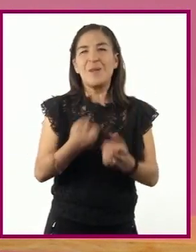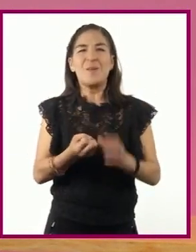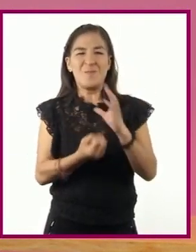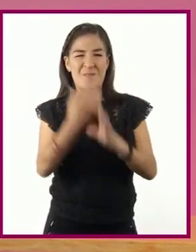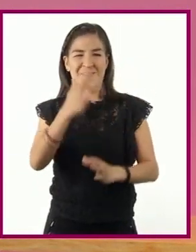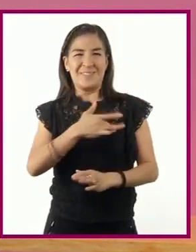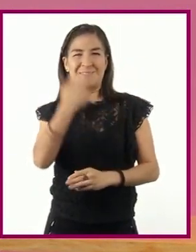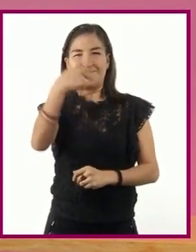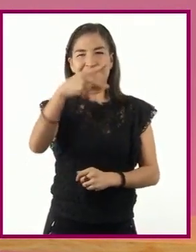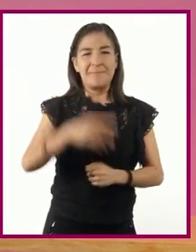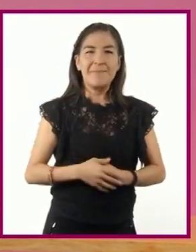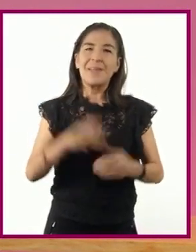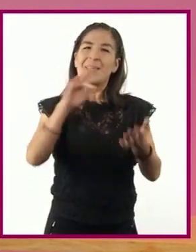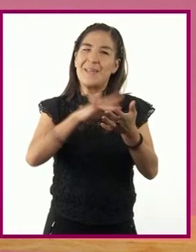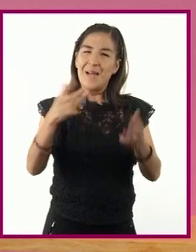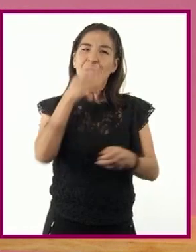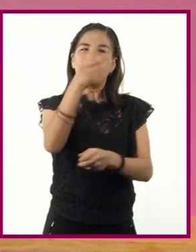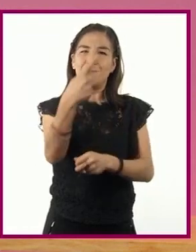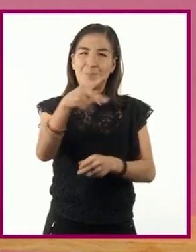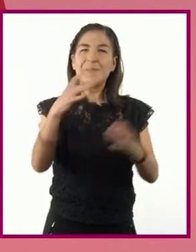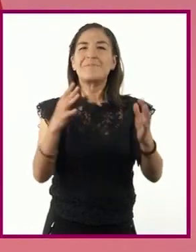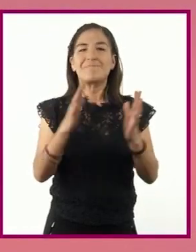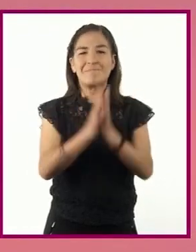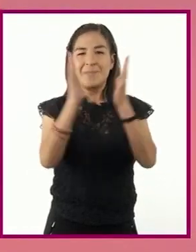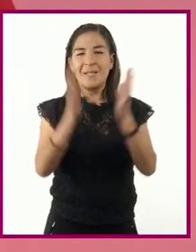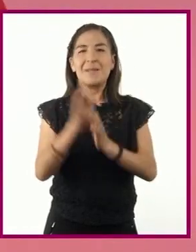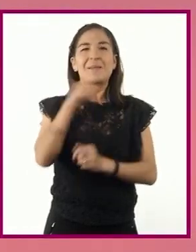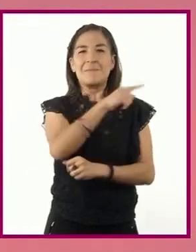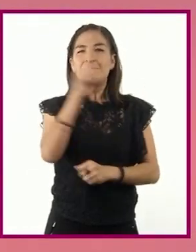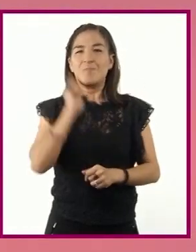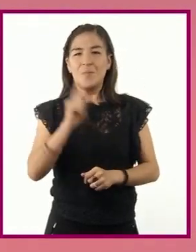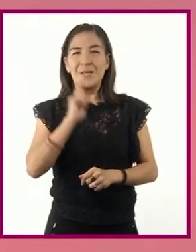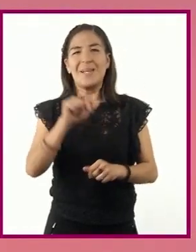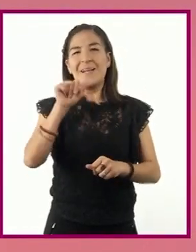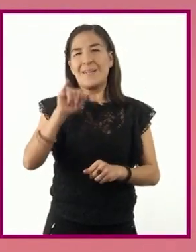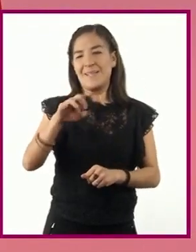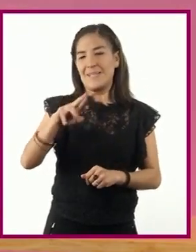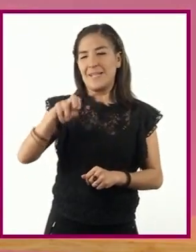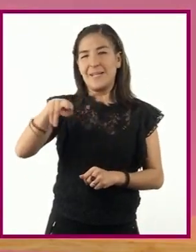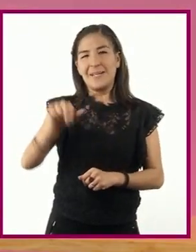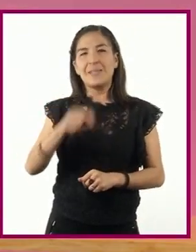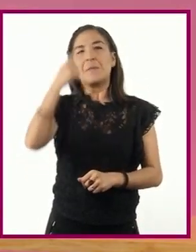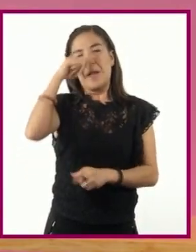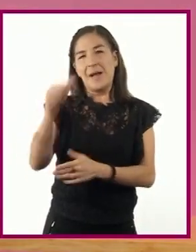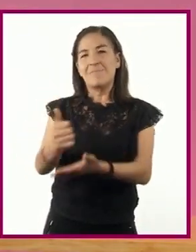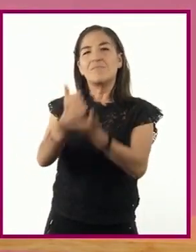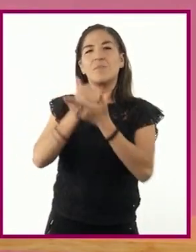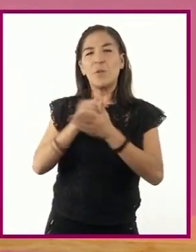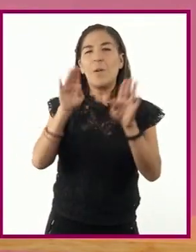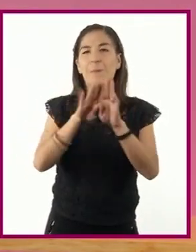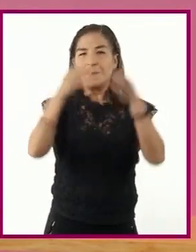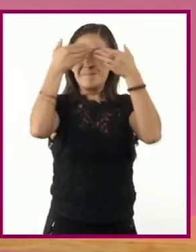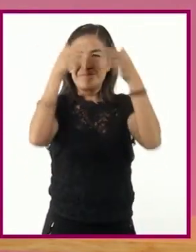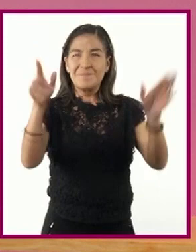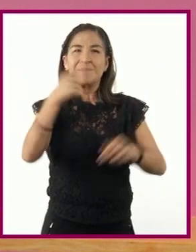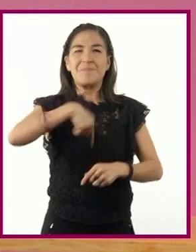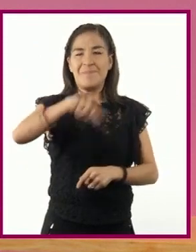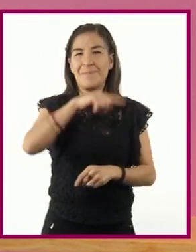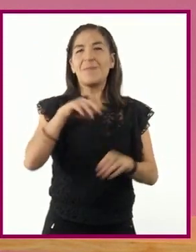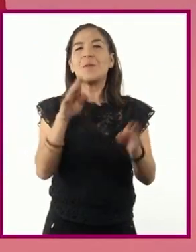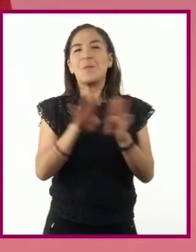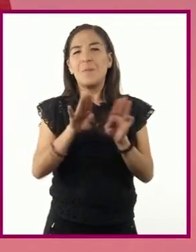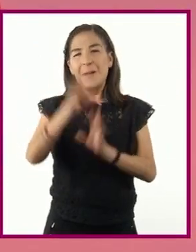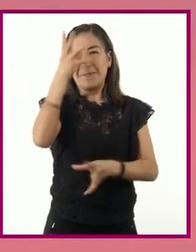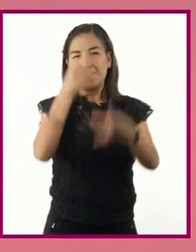sentidos. Agradecemos la importante participación de la doctora Irene Artigas, quien nos ha ayudado a ampliar nuestros